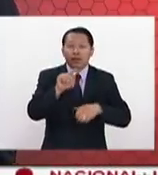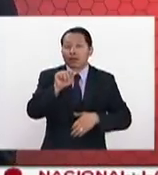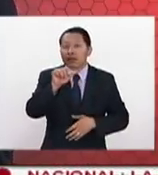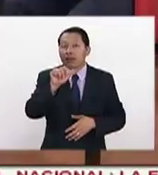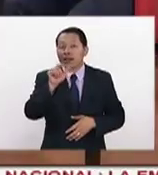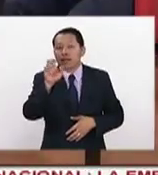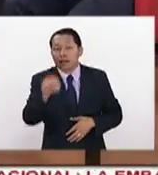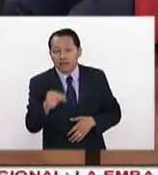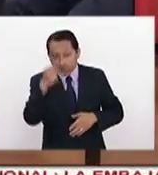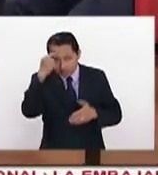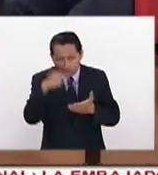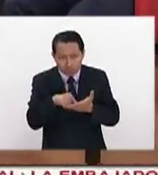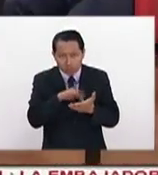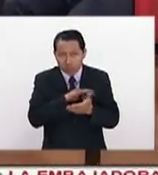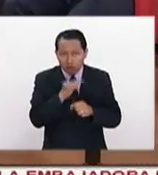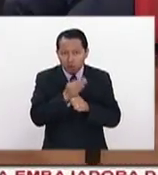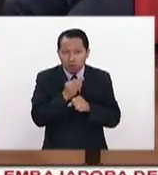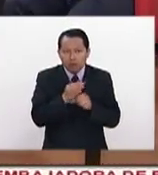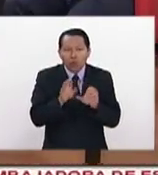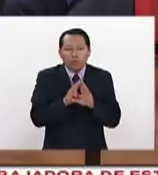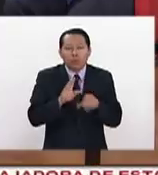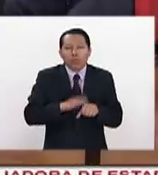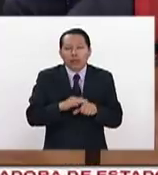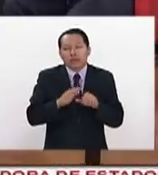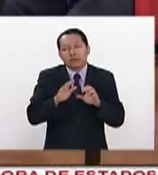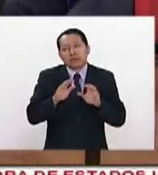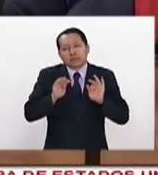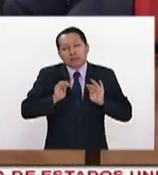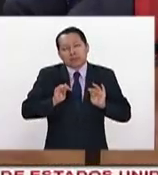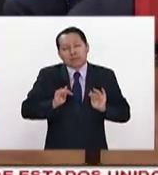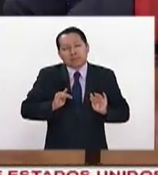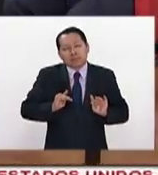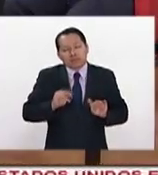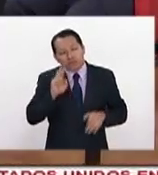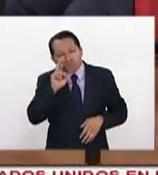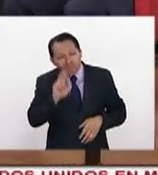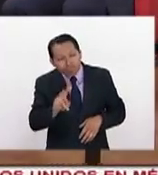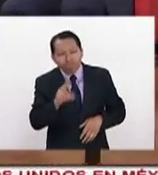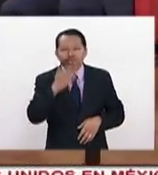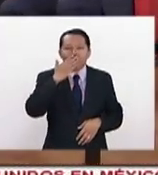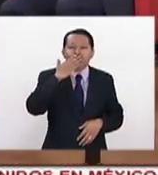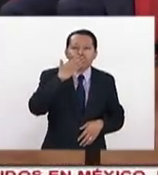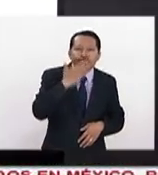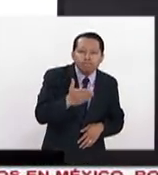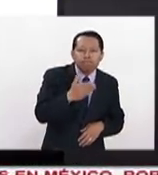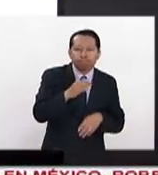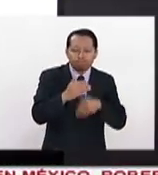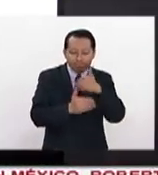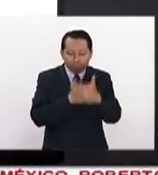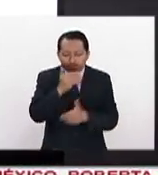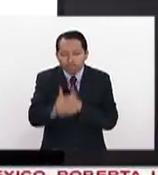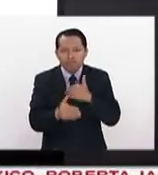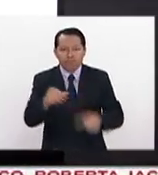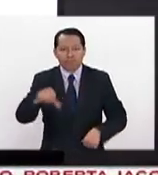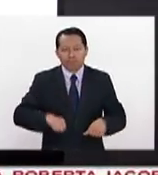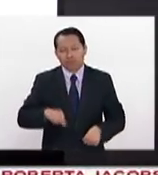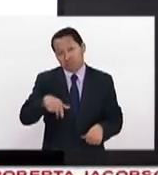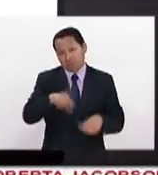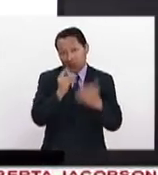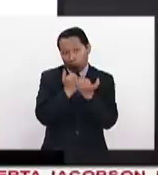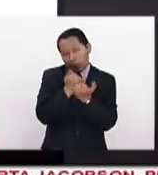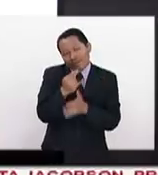que en este momento se sienten más tranquilos porque ven avances, ven este tipo de actividades, ven concreciones, aunque sin duda